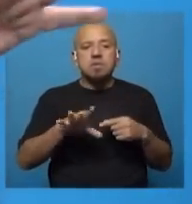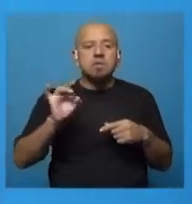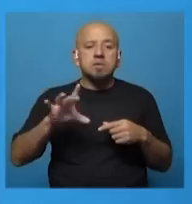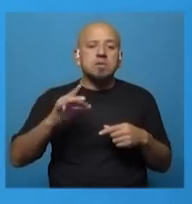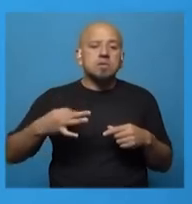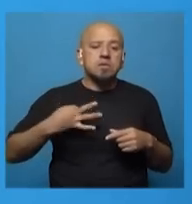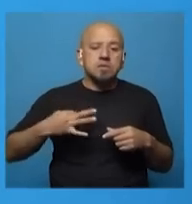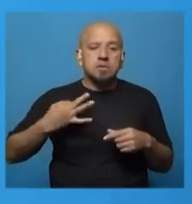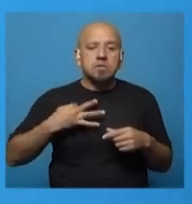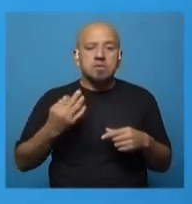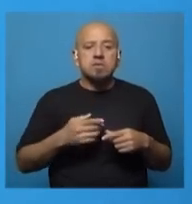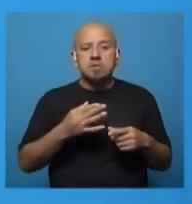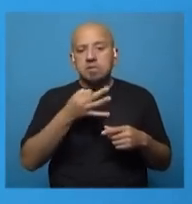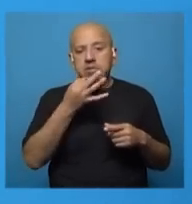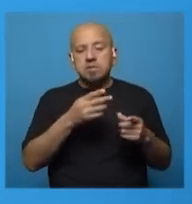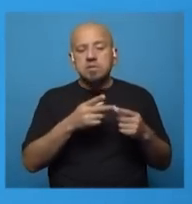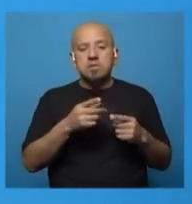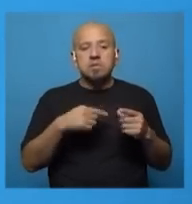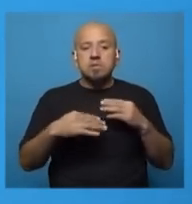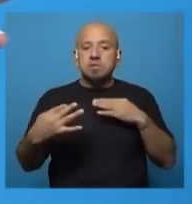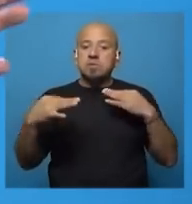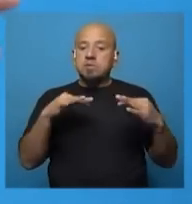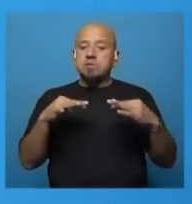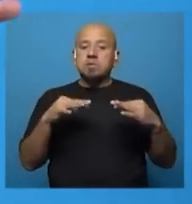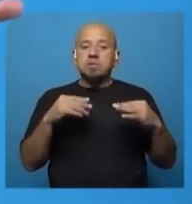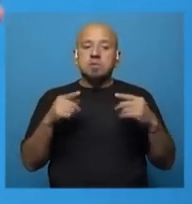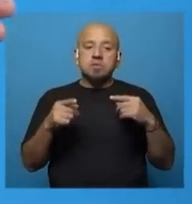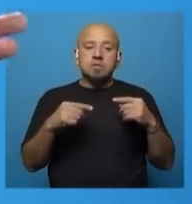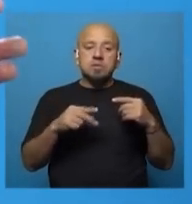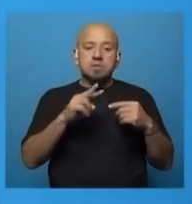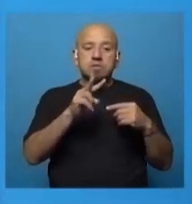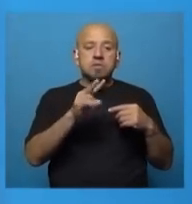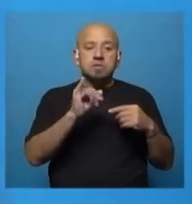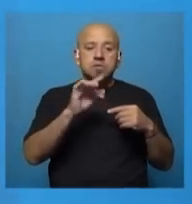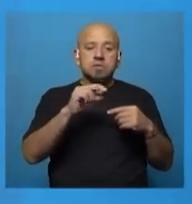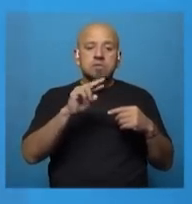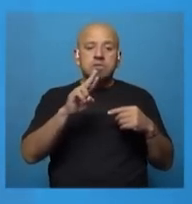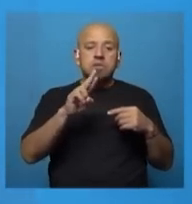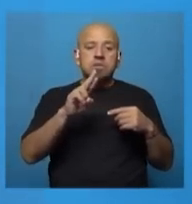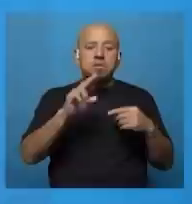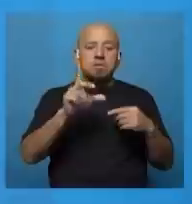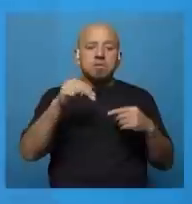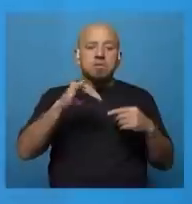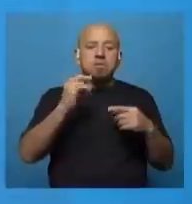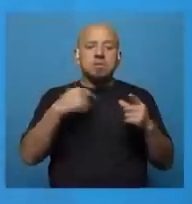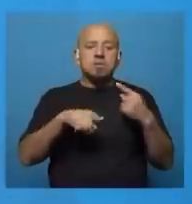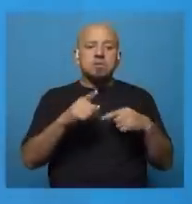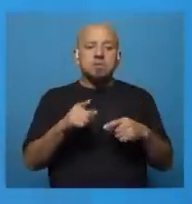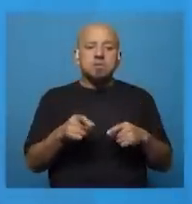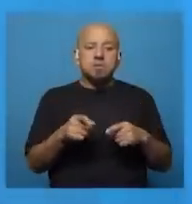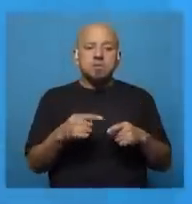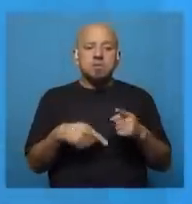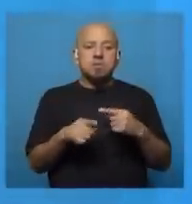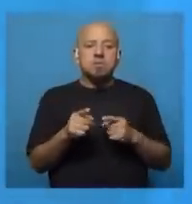anteriores Bueno si hablamos de la virulencia de la oposición recordemos la virulencia de los quince años anteriores O sea que en ese sentido no